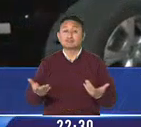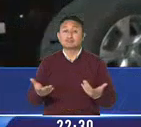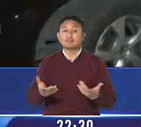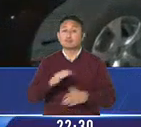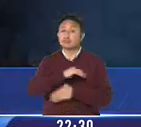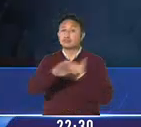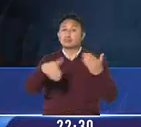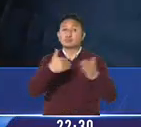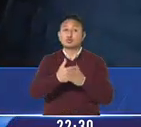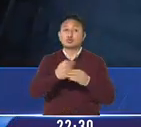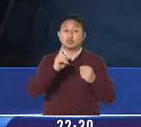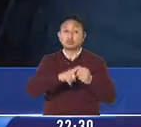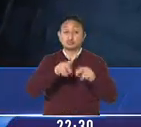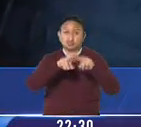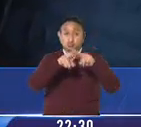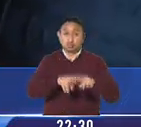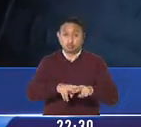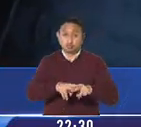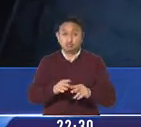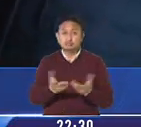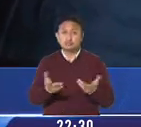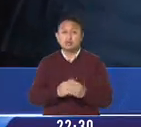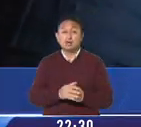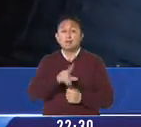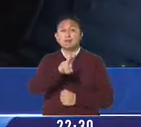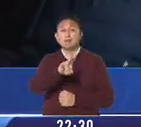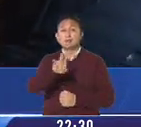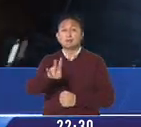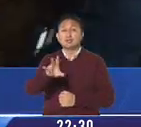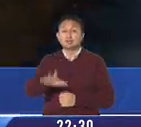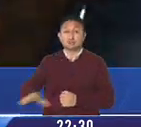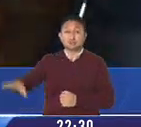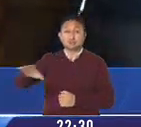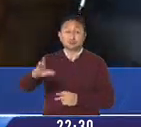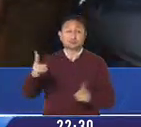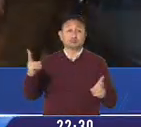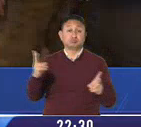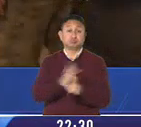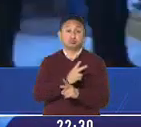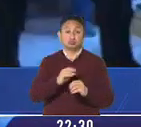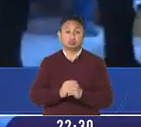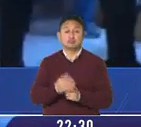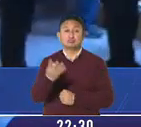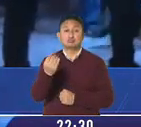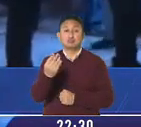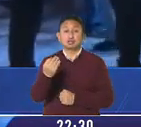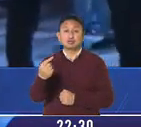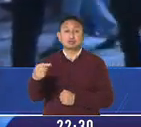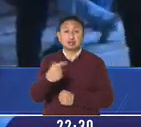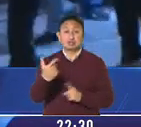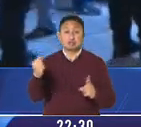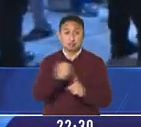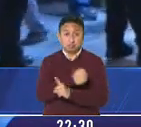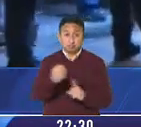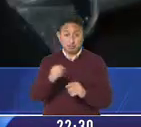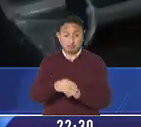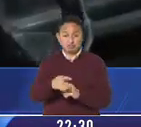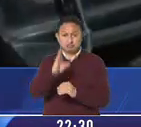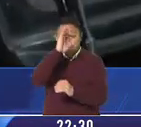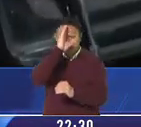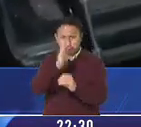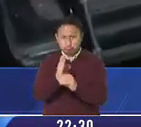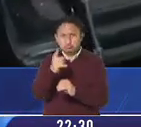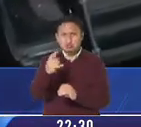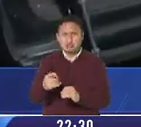todo el Distrito Metropolitano de Quito, en especial en 27 áreas consideradas como crónicas y 14 de consideración violenta, con el objetivo